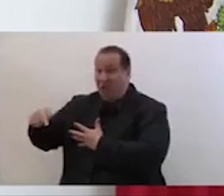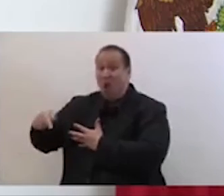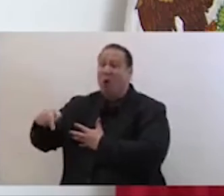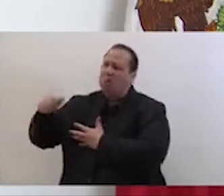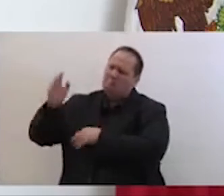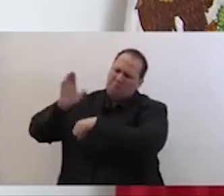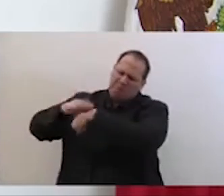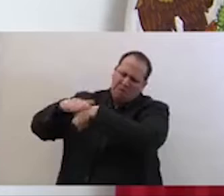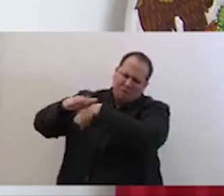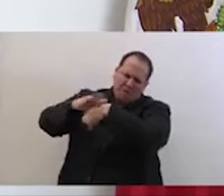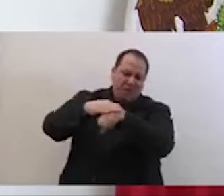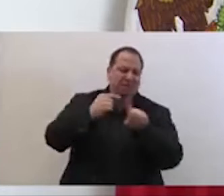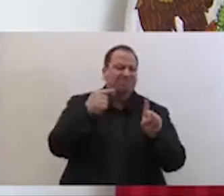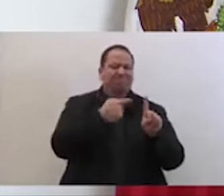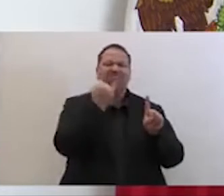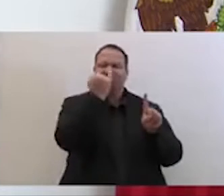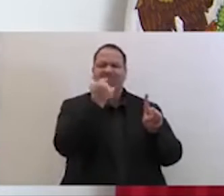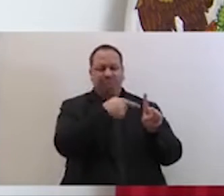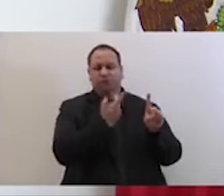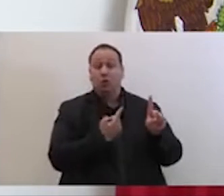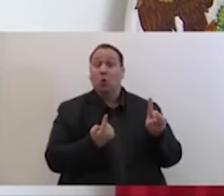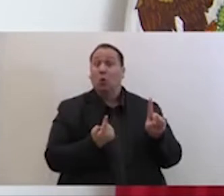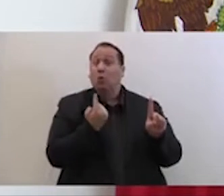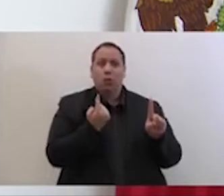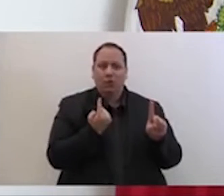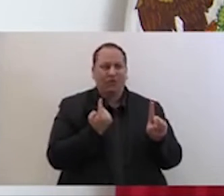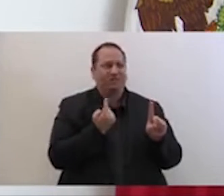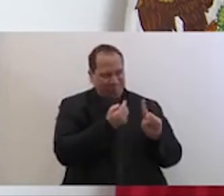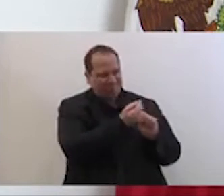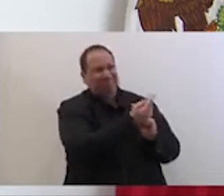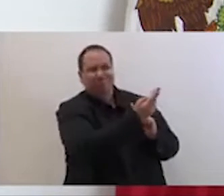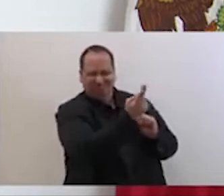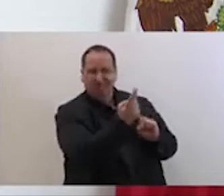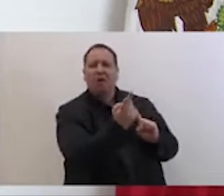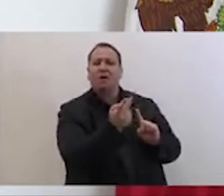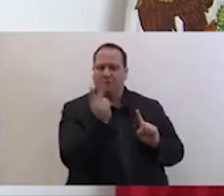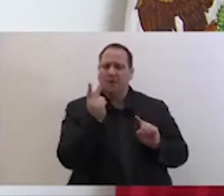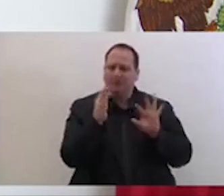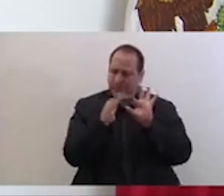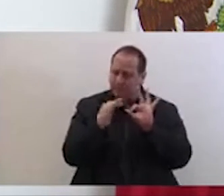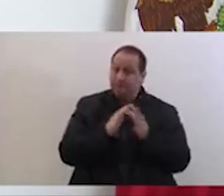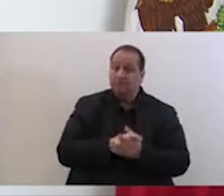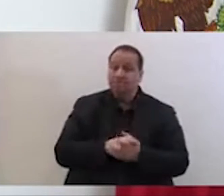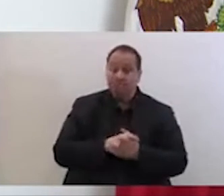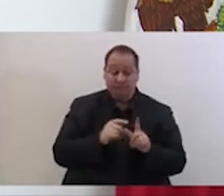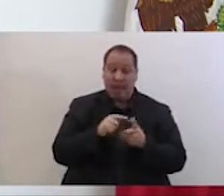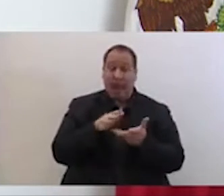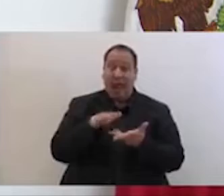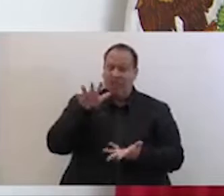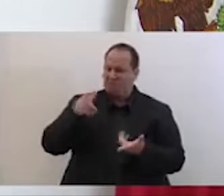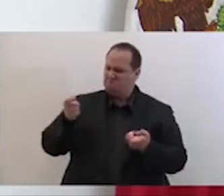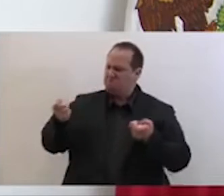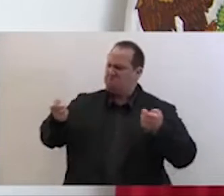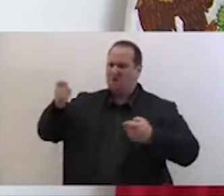cuales se le investiga a este sujeto que no es el único pero sí, seamos reiterativos y enfáticos, el máximo